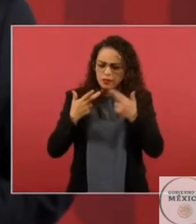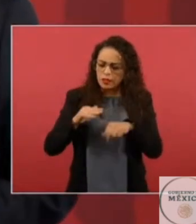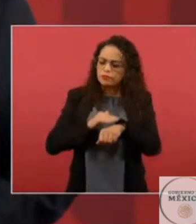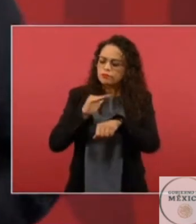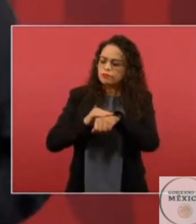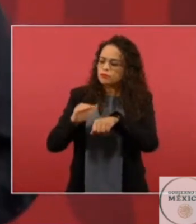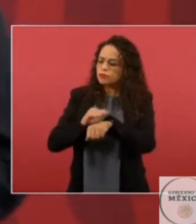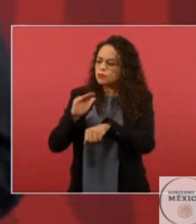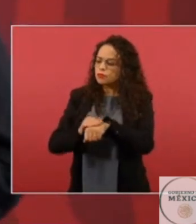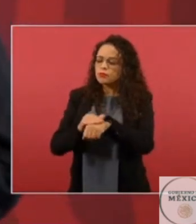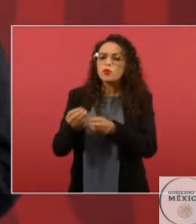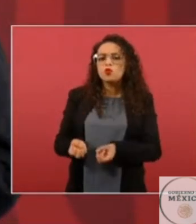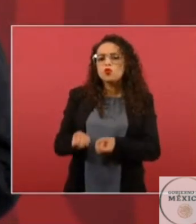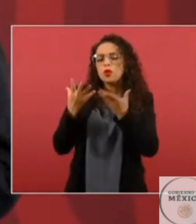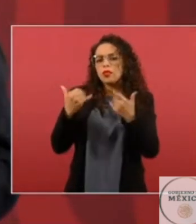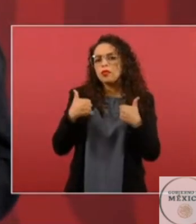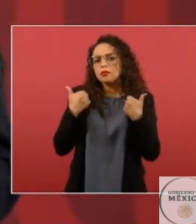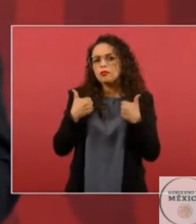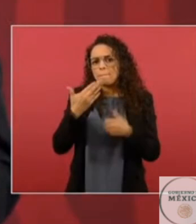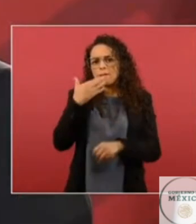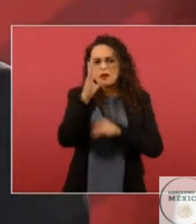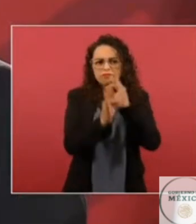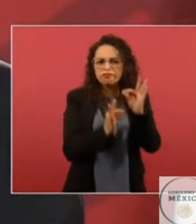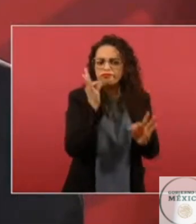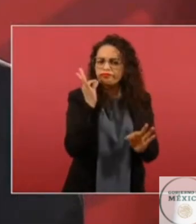jóvenes que no reprobaron el examen